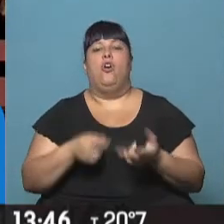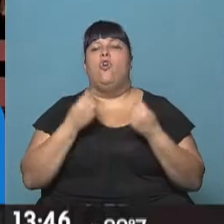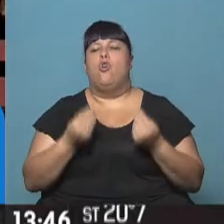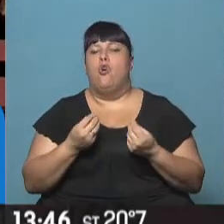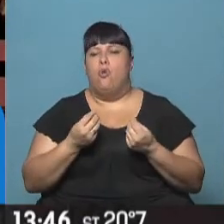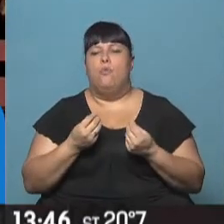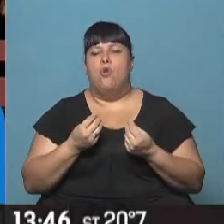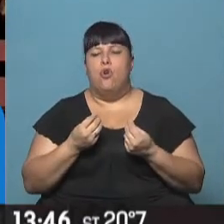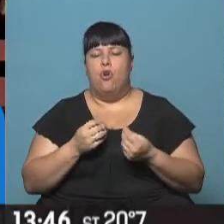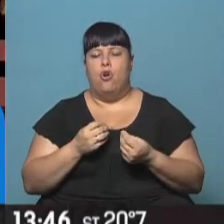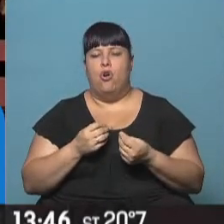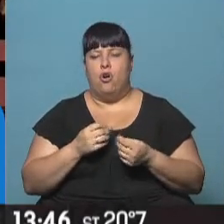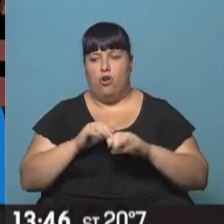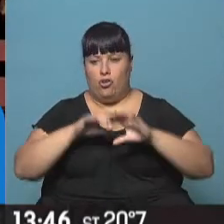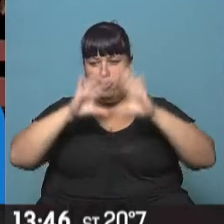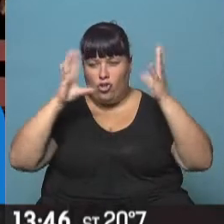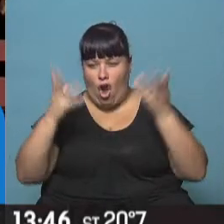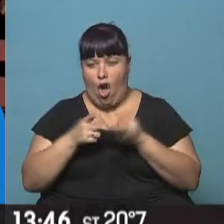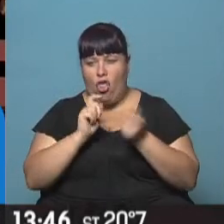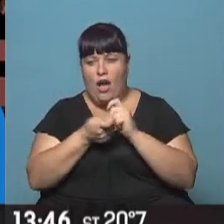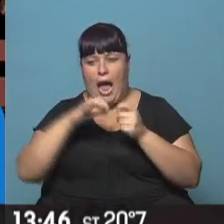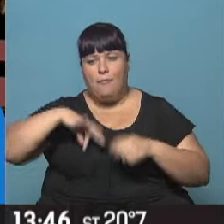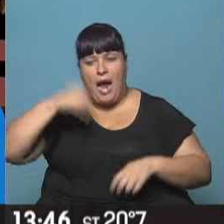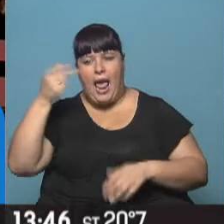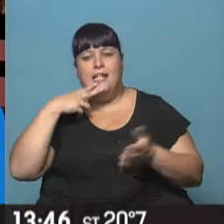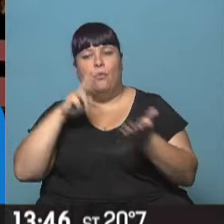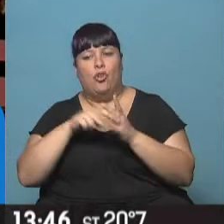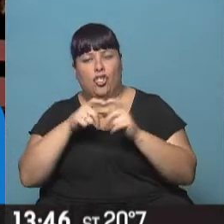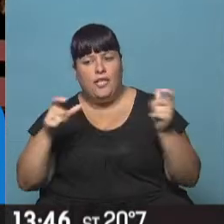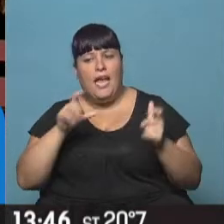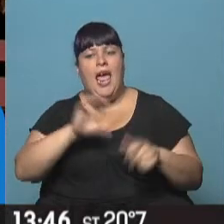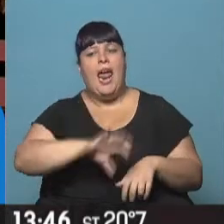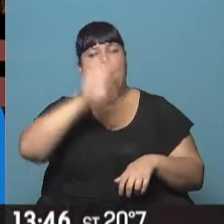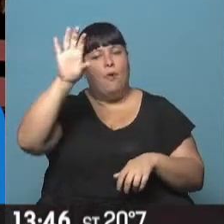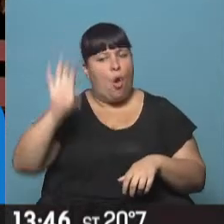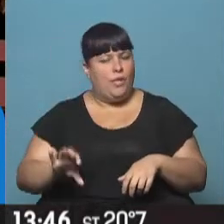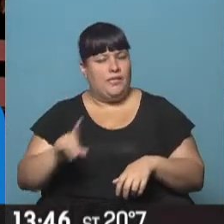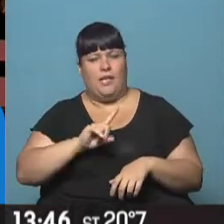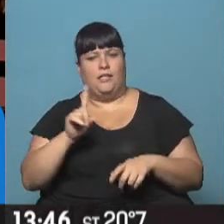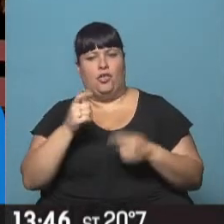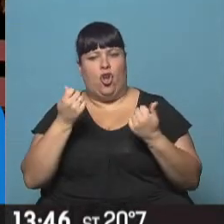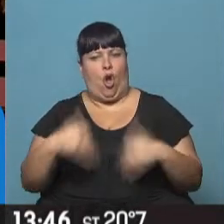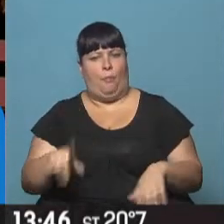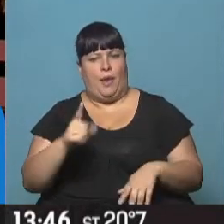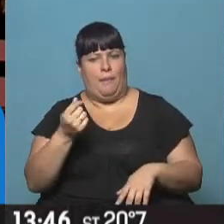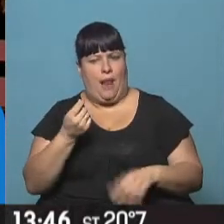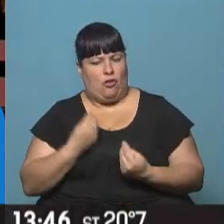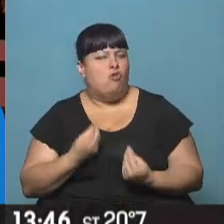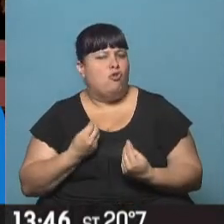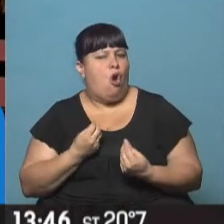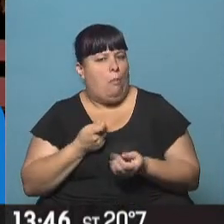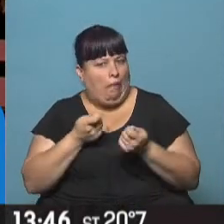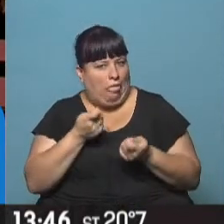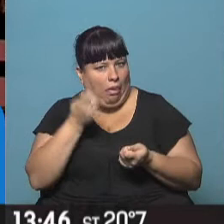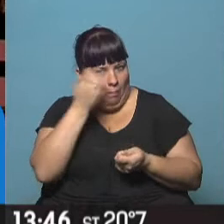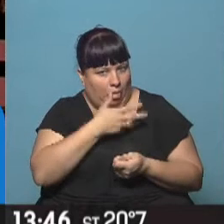es que con todo el cambio de ganancias y el impuesto al cheque, las provincias no van a perder dinero? ¿Cómo convencieron